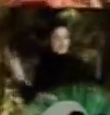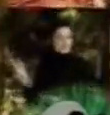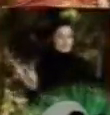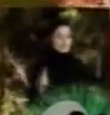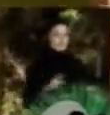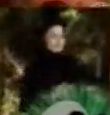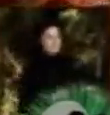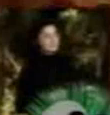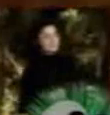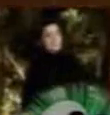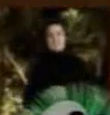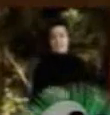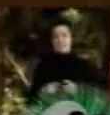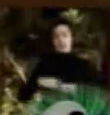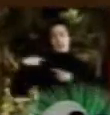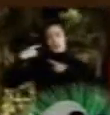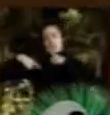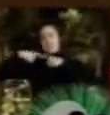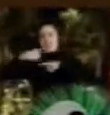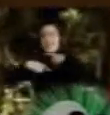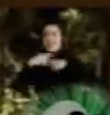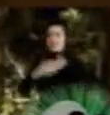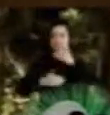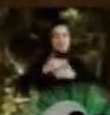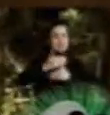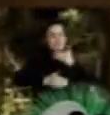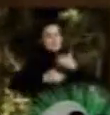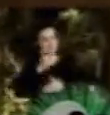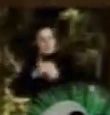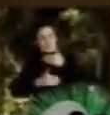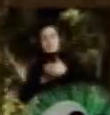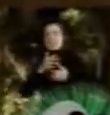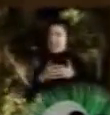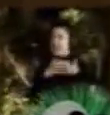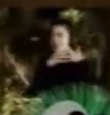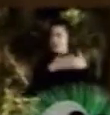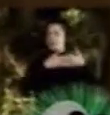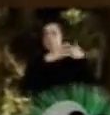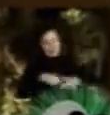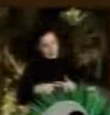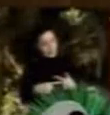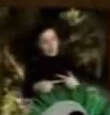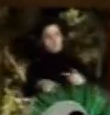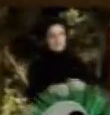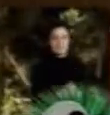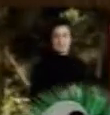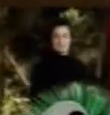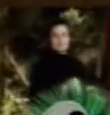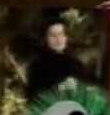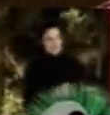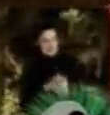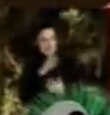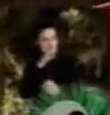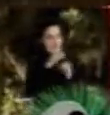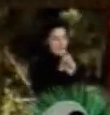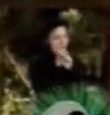Dejar atrás el día tras día en esta lucha tan constante. Dar por la murga hasta